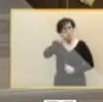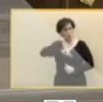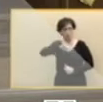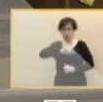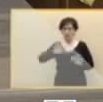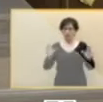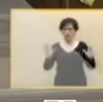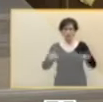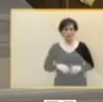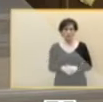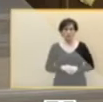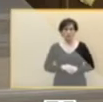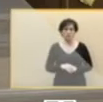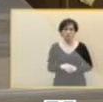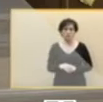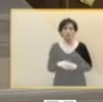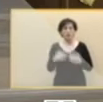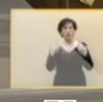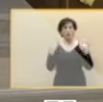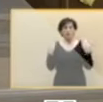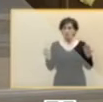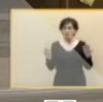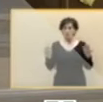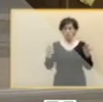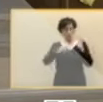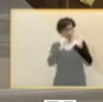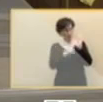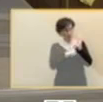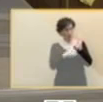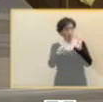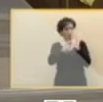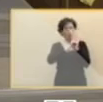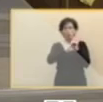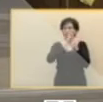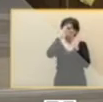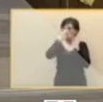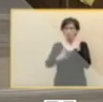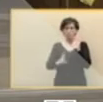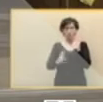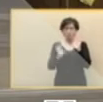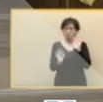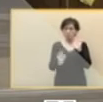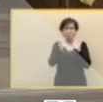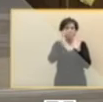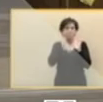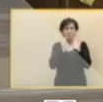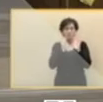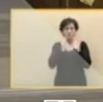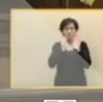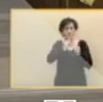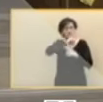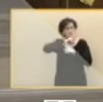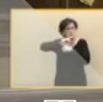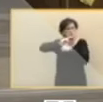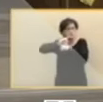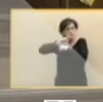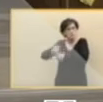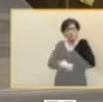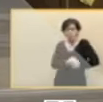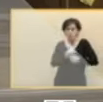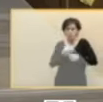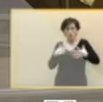chileno del PSOE, del PSC-PSOE, este fue el que lo denunció. Tuvo que huir a Chile. Filesa, Malesa y Time